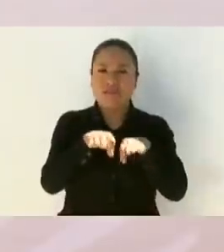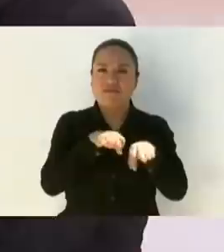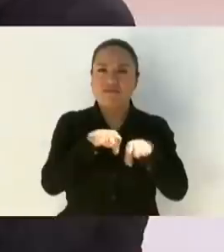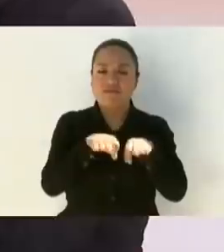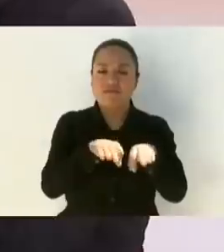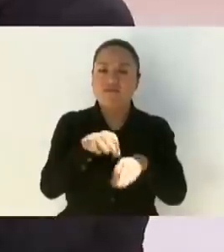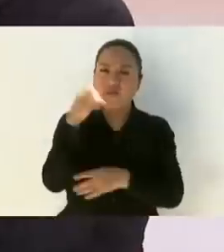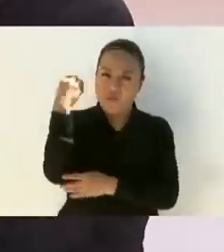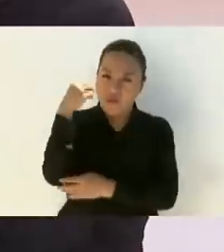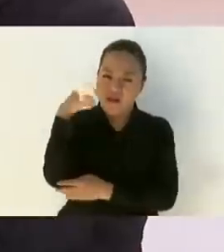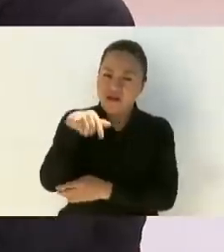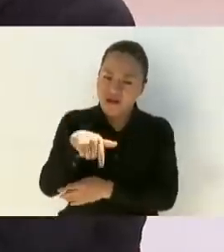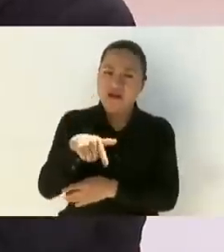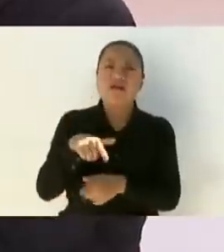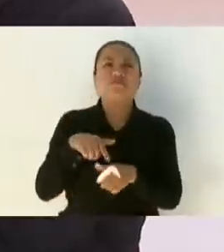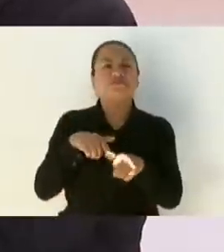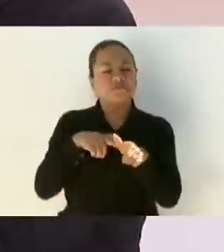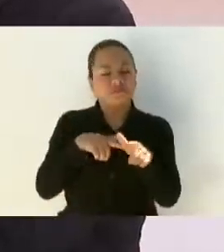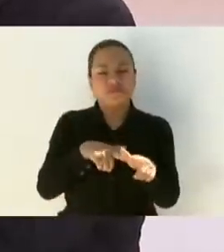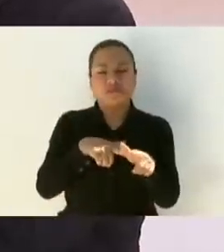y en todo el país.